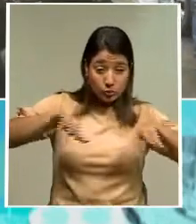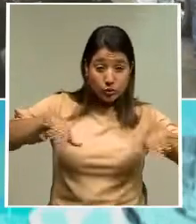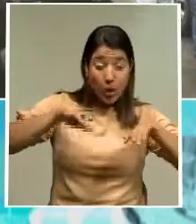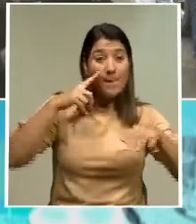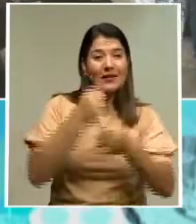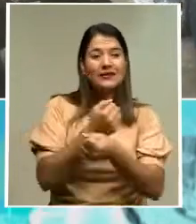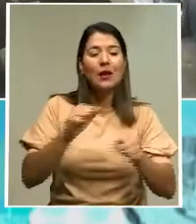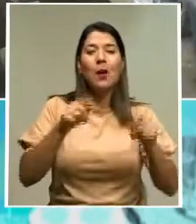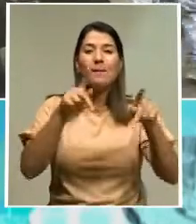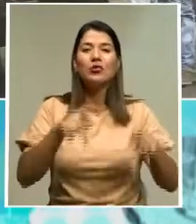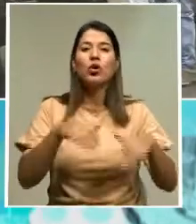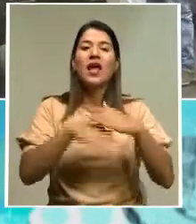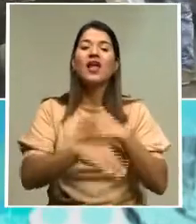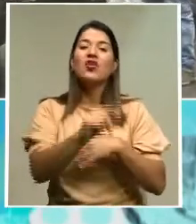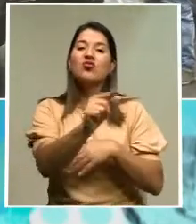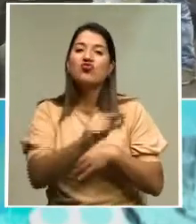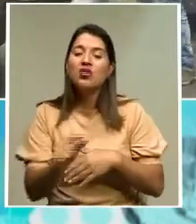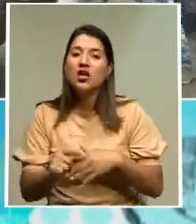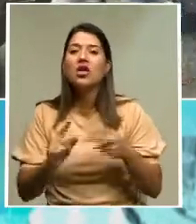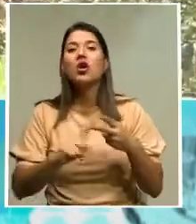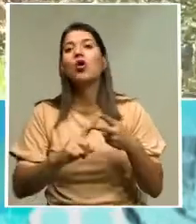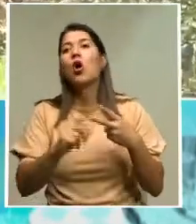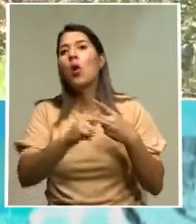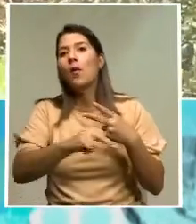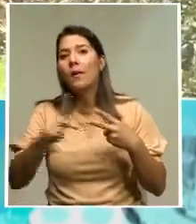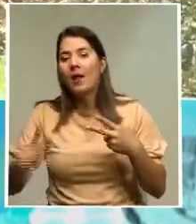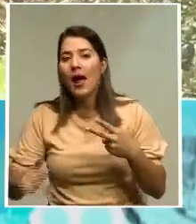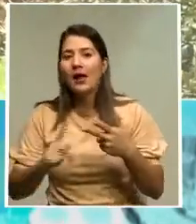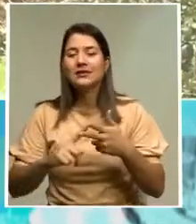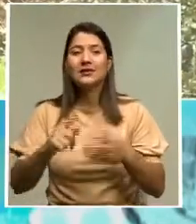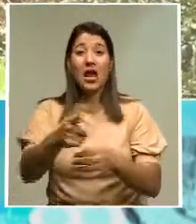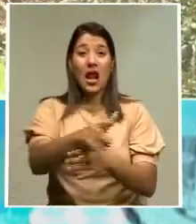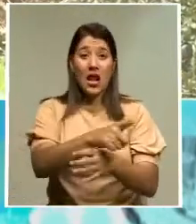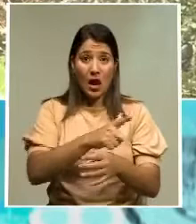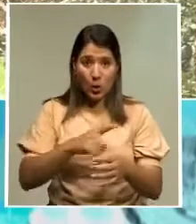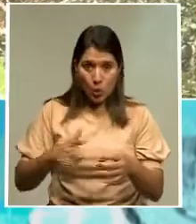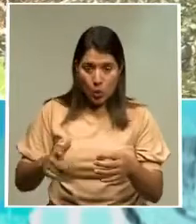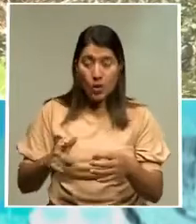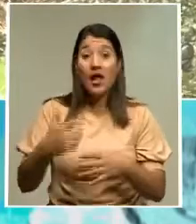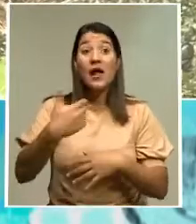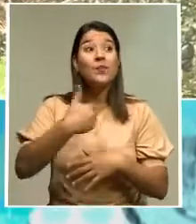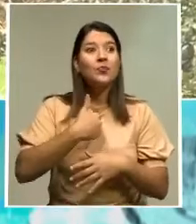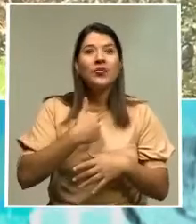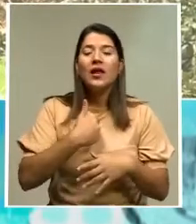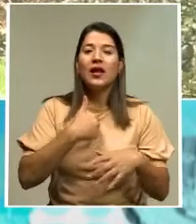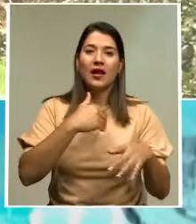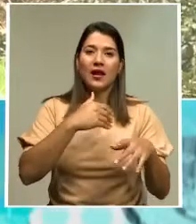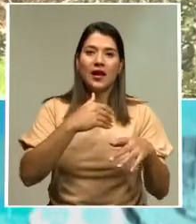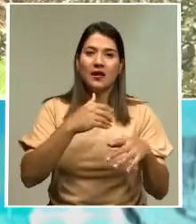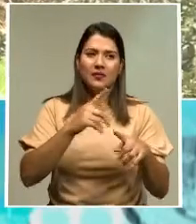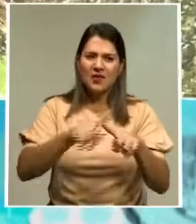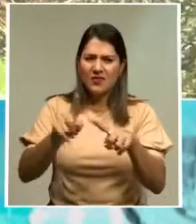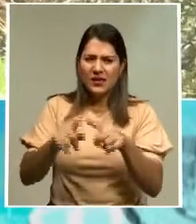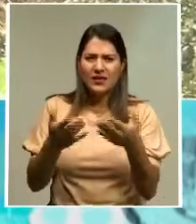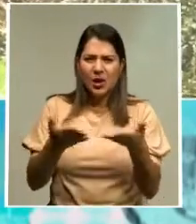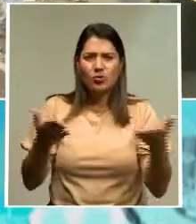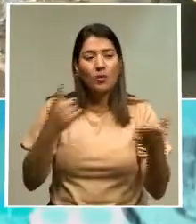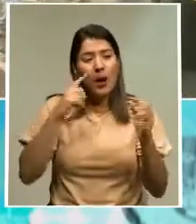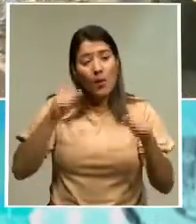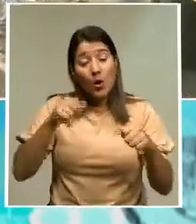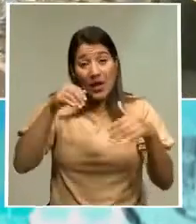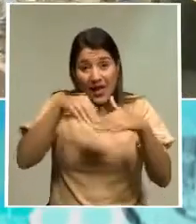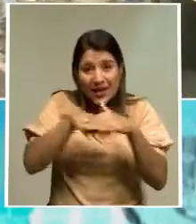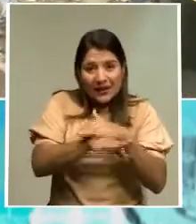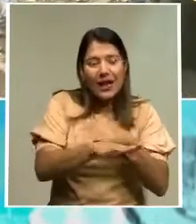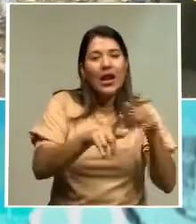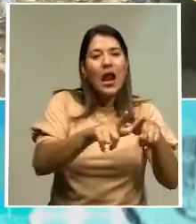aguas rápidas, en ríos, en lagunas, llevan embarcaciones de diferentes tipos para hacer acceso a diferentes lugares inundados, ya